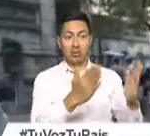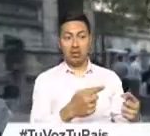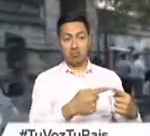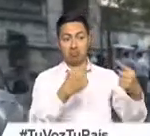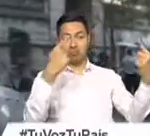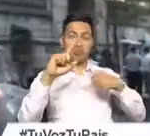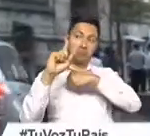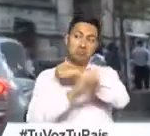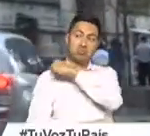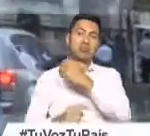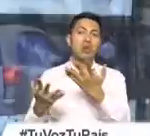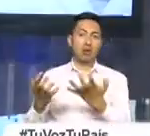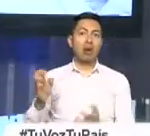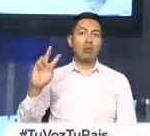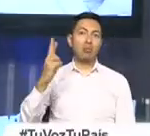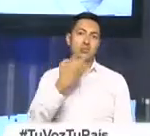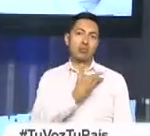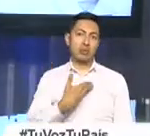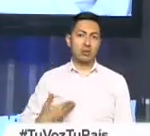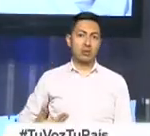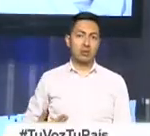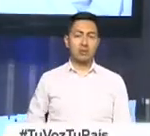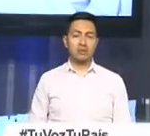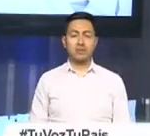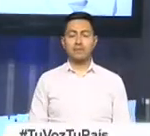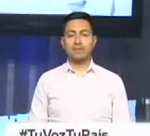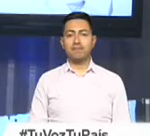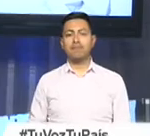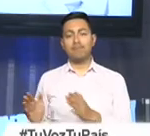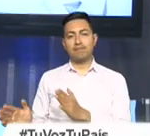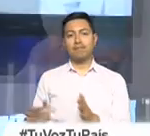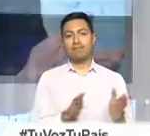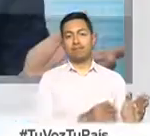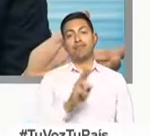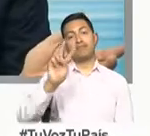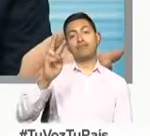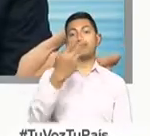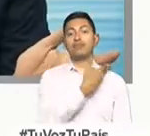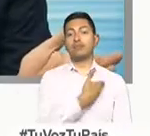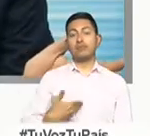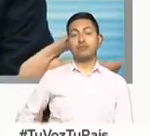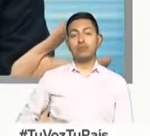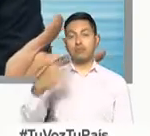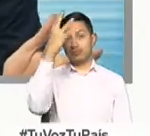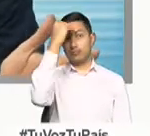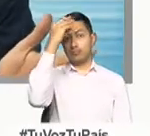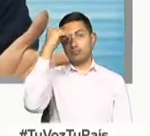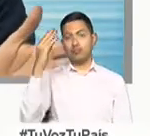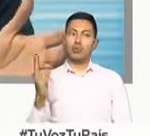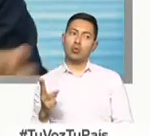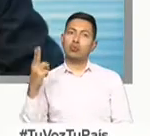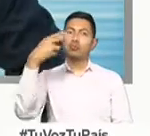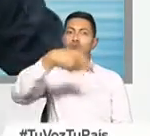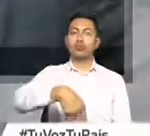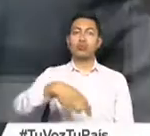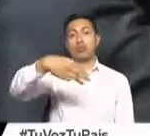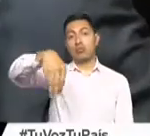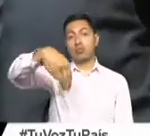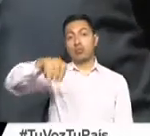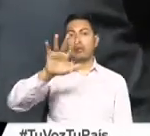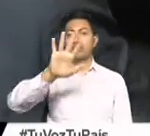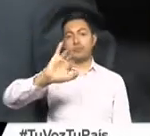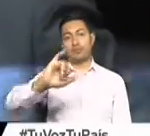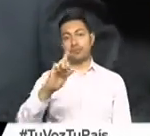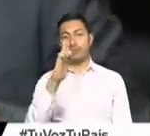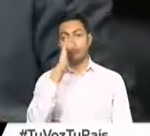Paredes, Noticiero Ciudadano. El vicepresidente de la República, Jorge Glass, acudirá este miércoles 5 de